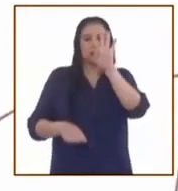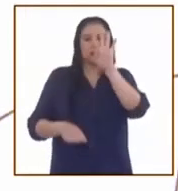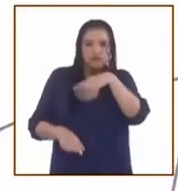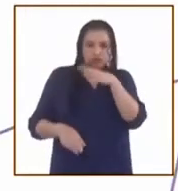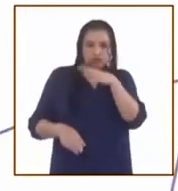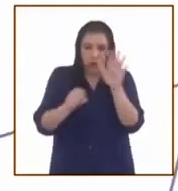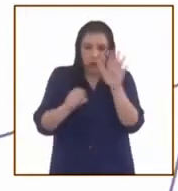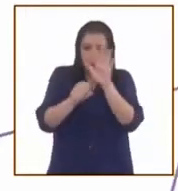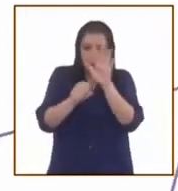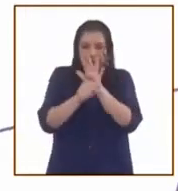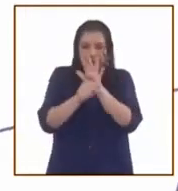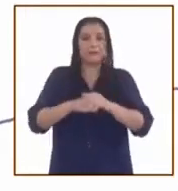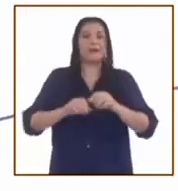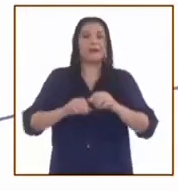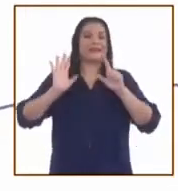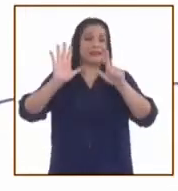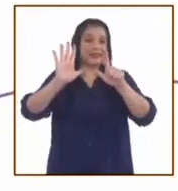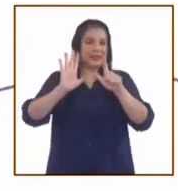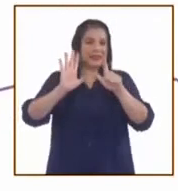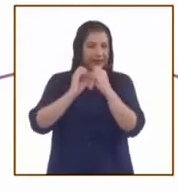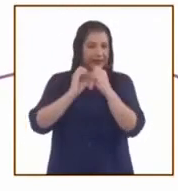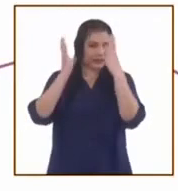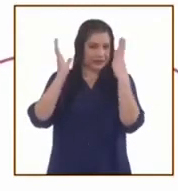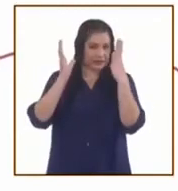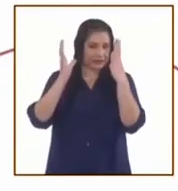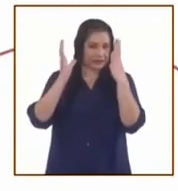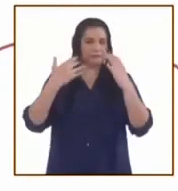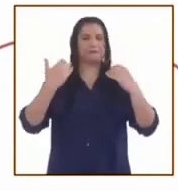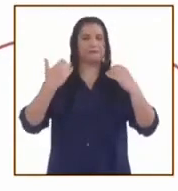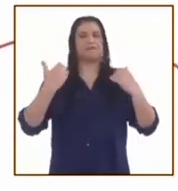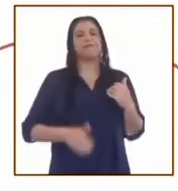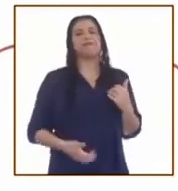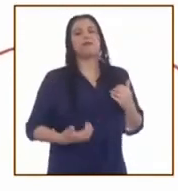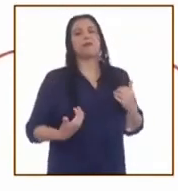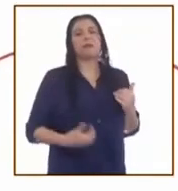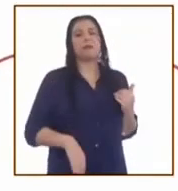tabla de datos para 7 días.